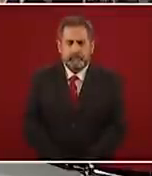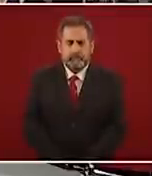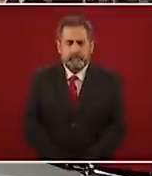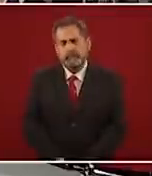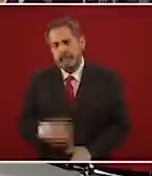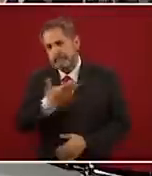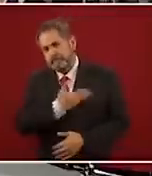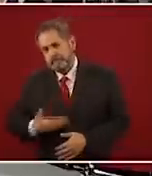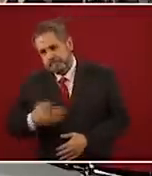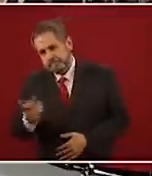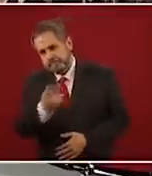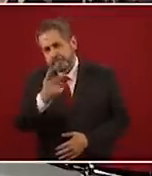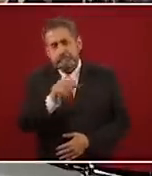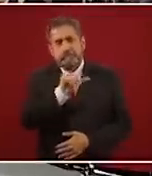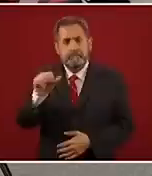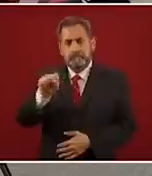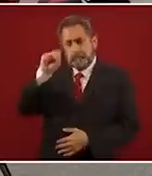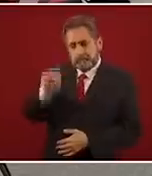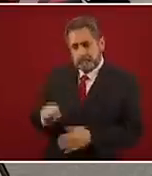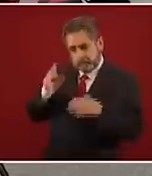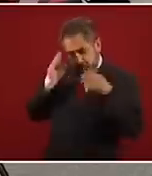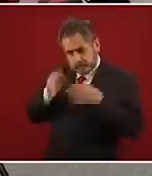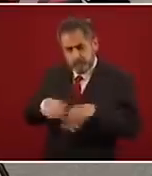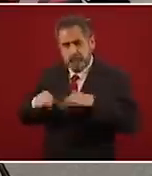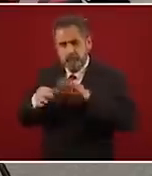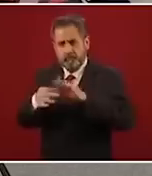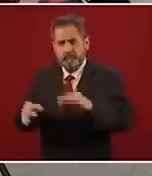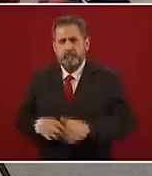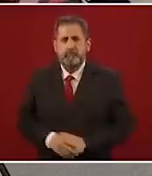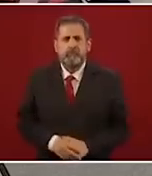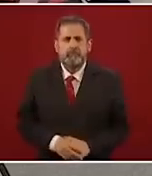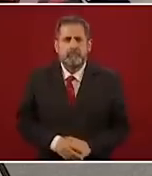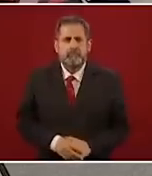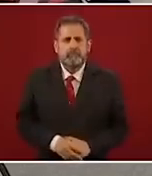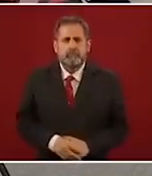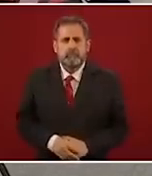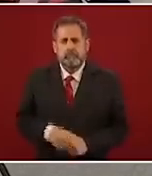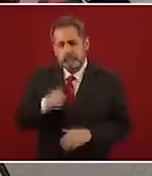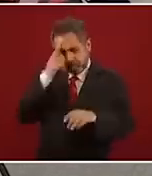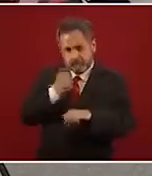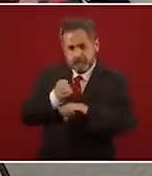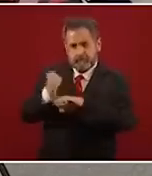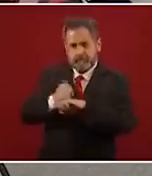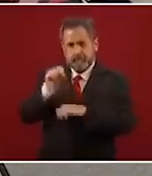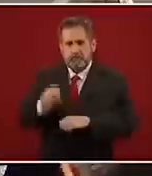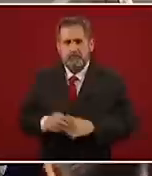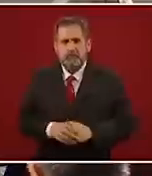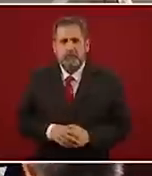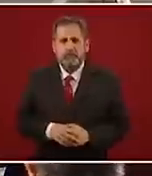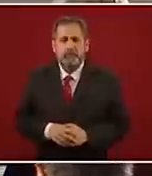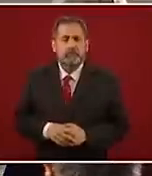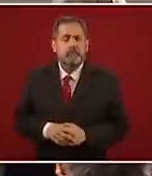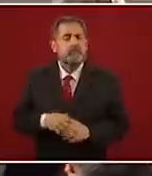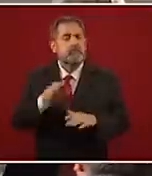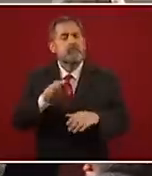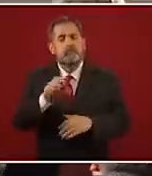este plan hacia el sur, un plan preferente hacia el sur? Sí. Hacia los estados del sur, presidente. Sí, definitivamente, y